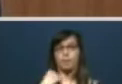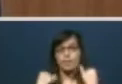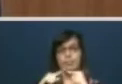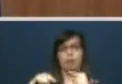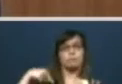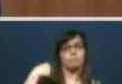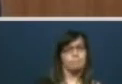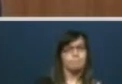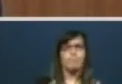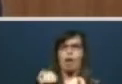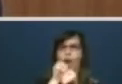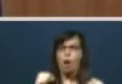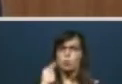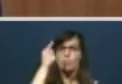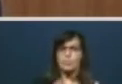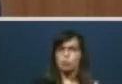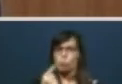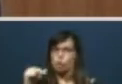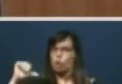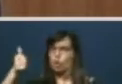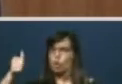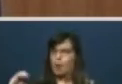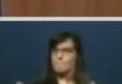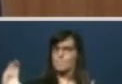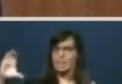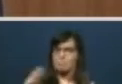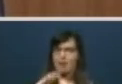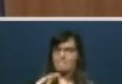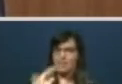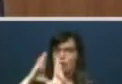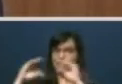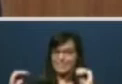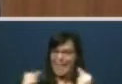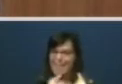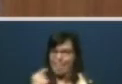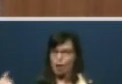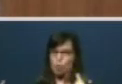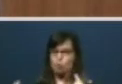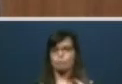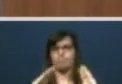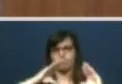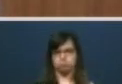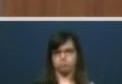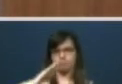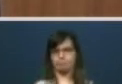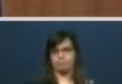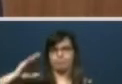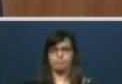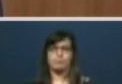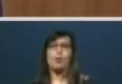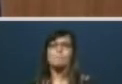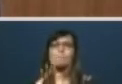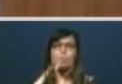y a pesar del aumento del presupuesto estatal para becas universitarias la cuantía individual de las mismas se ha visto reducida al aumentar también